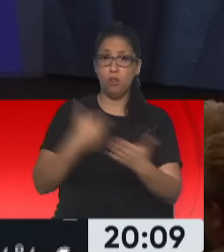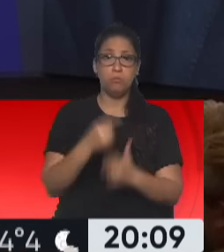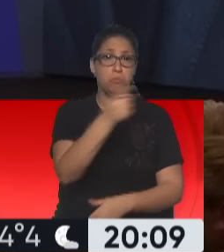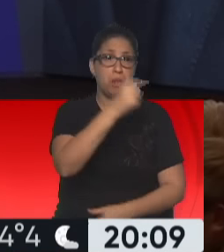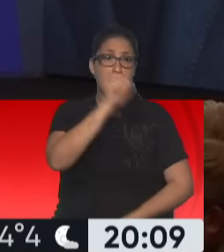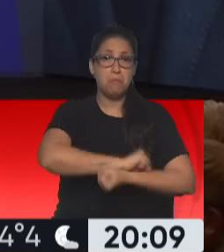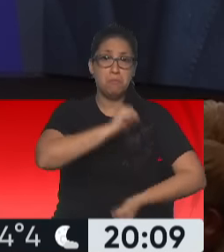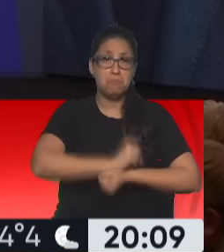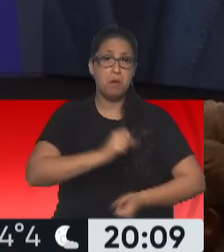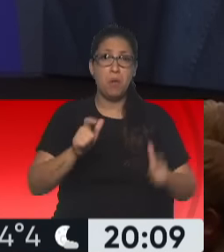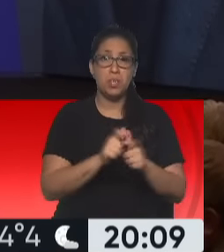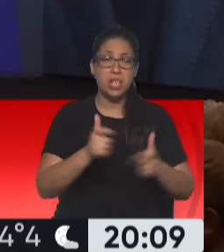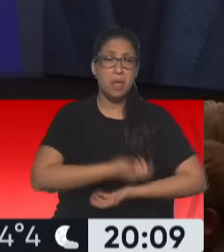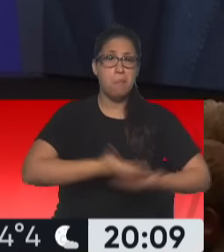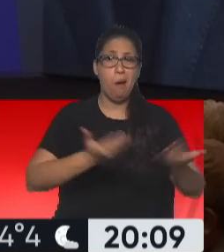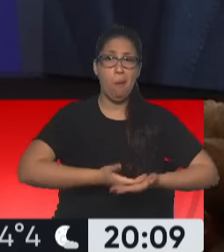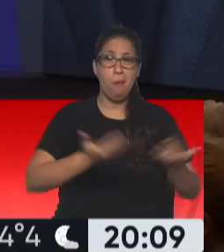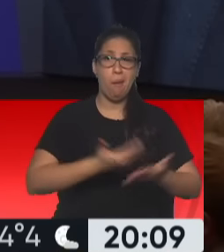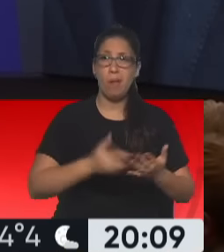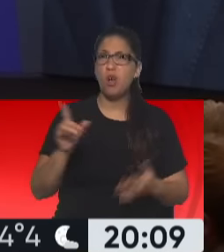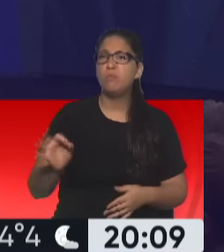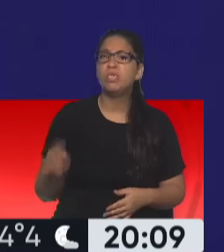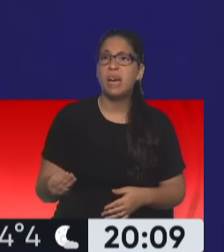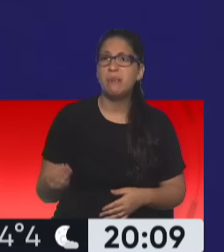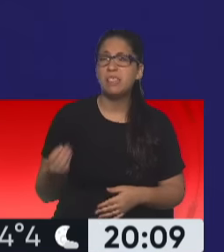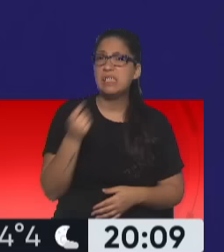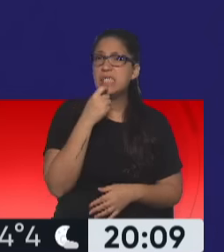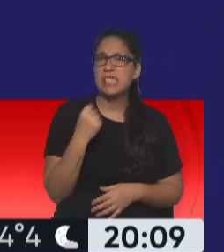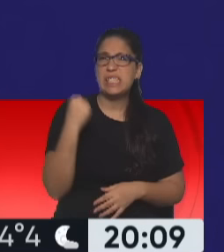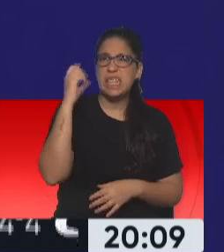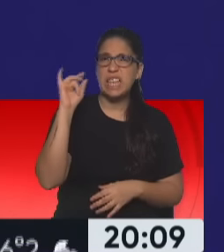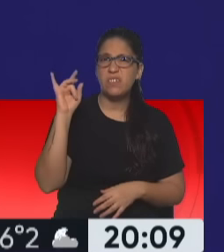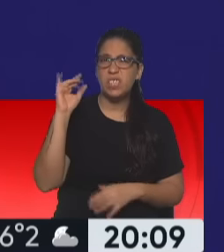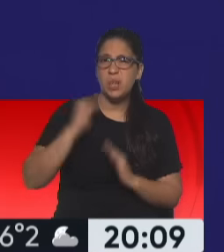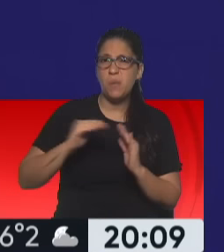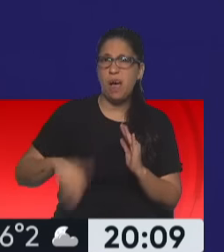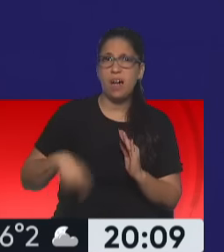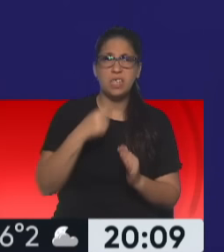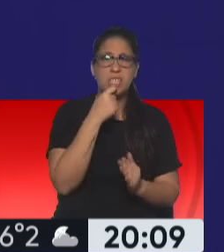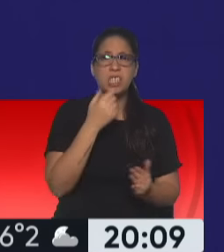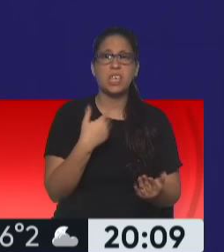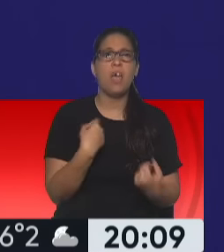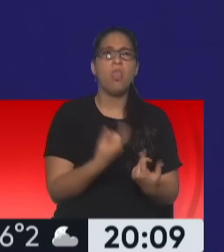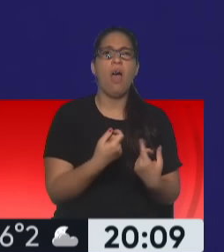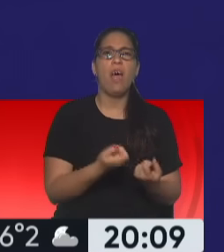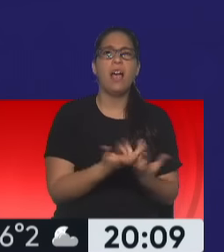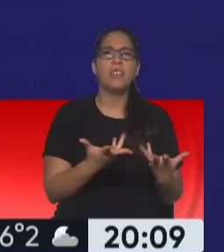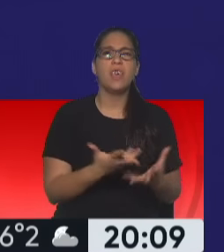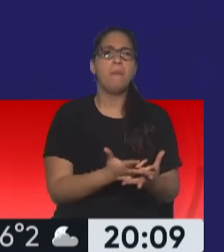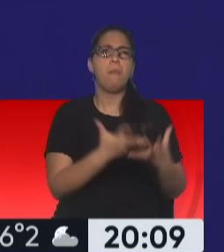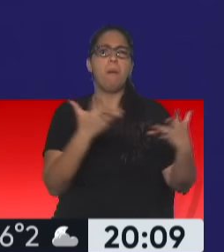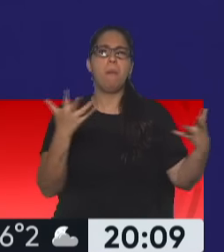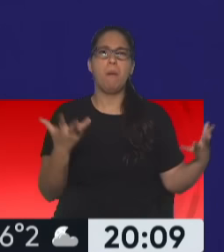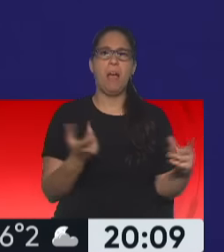emitiendo, ¿cómo saben que son rígidos a la baja? Si se la pasaron toda la vida convalidando monetariamente. De